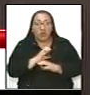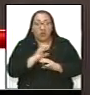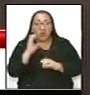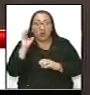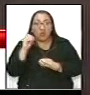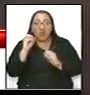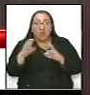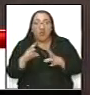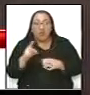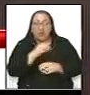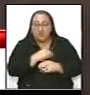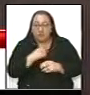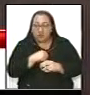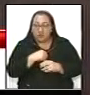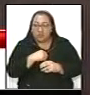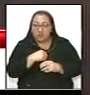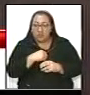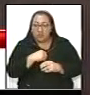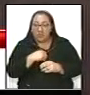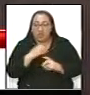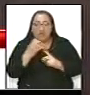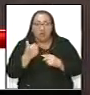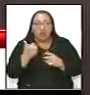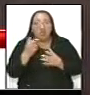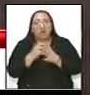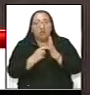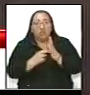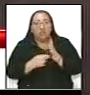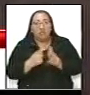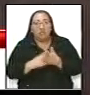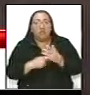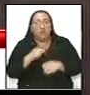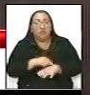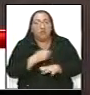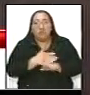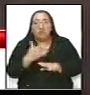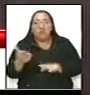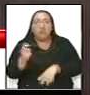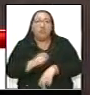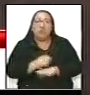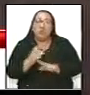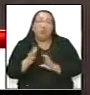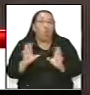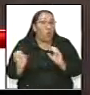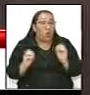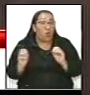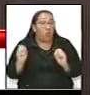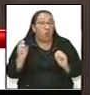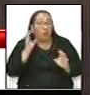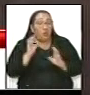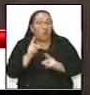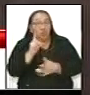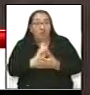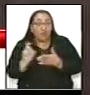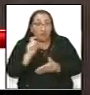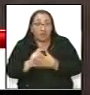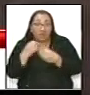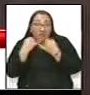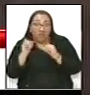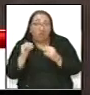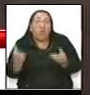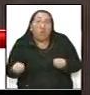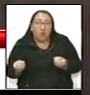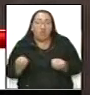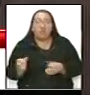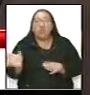al Ministerio de Cultura su programación actualizada. ¿Qué plazo deben entenderse periódicamente o no debe ser o debe ser mensualmente? Respecto